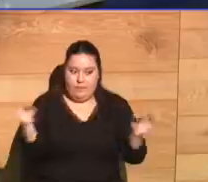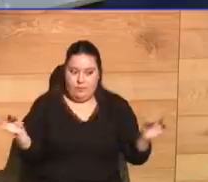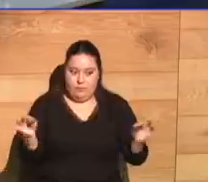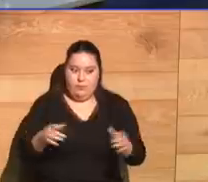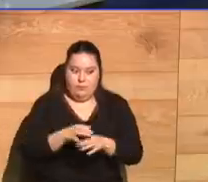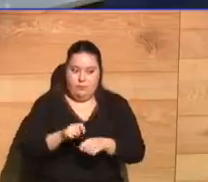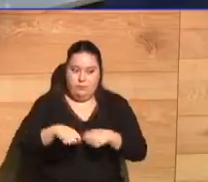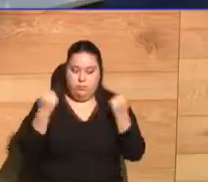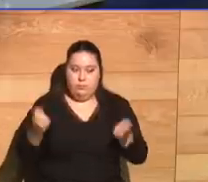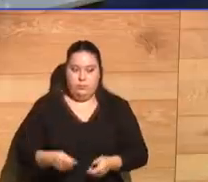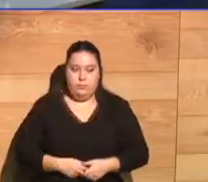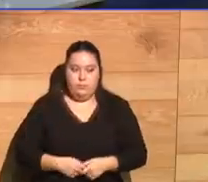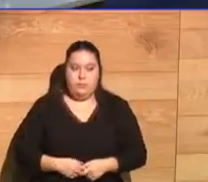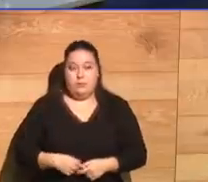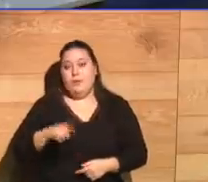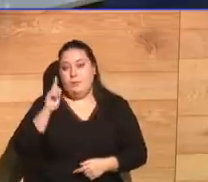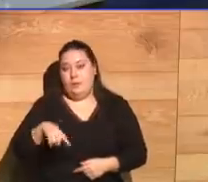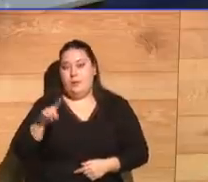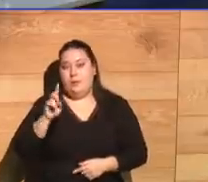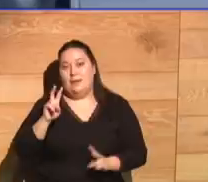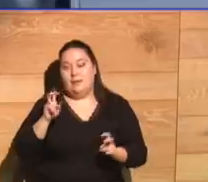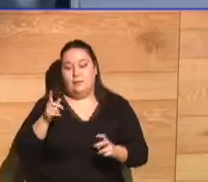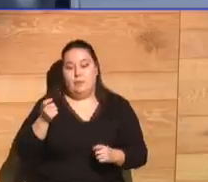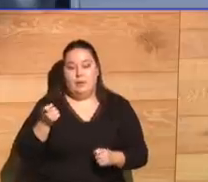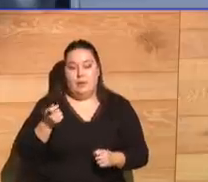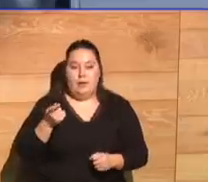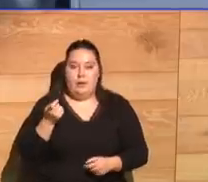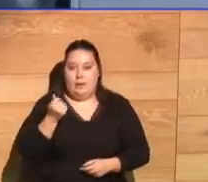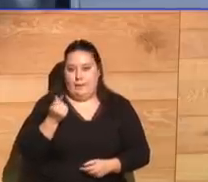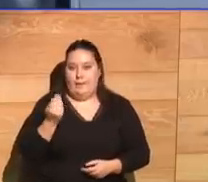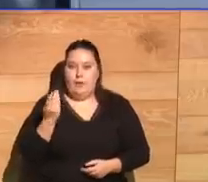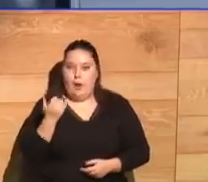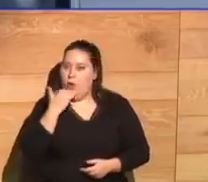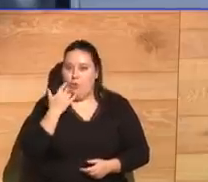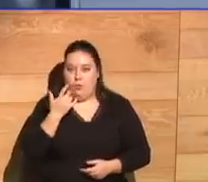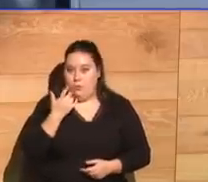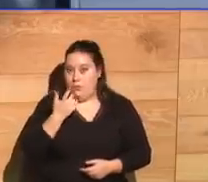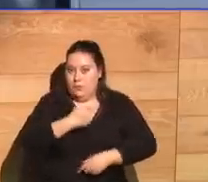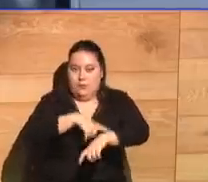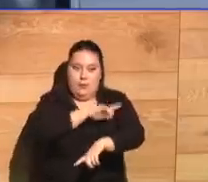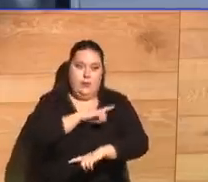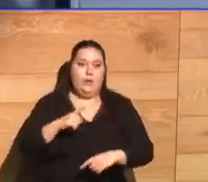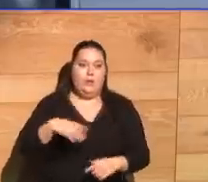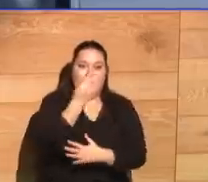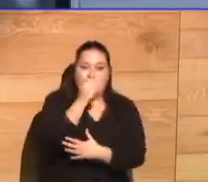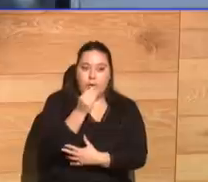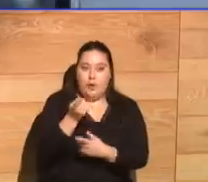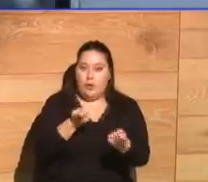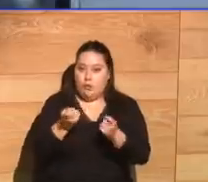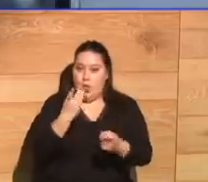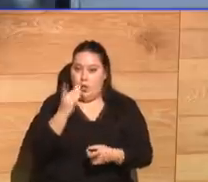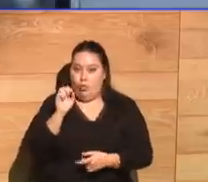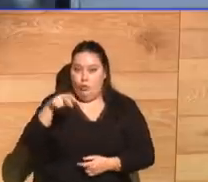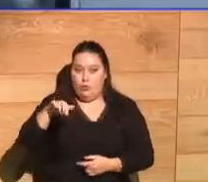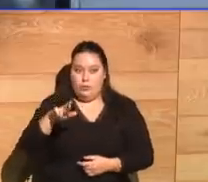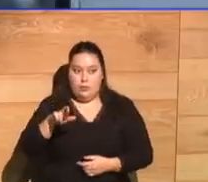va incrementando el presupuesto de una forma salvaje. Y precisamente la figura que tiene que controlar a Donner, que es